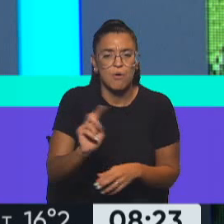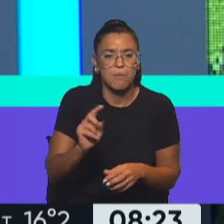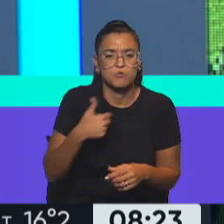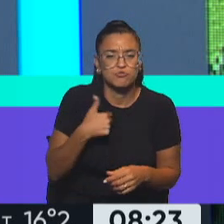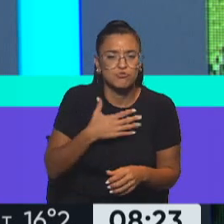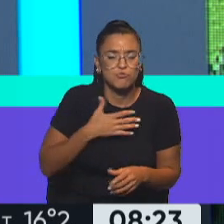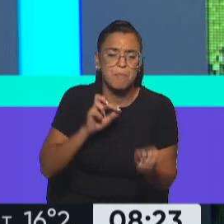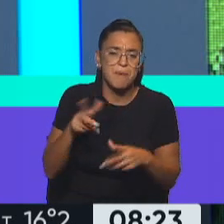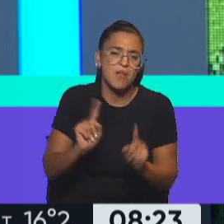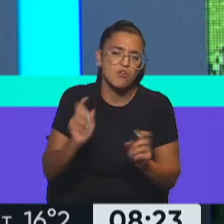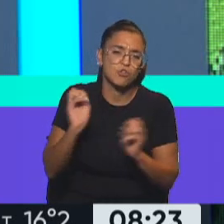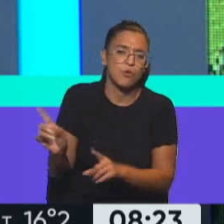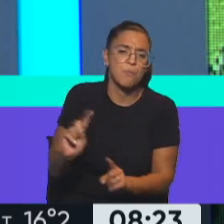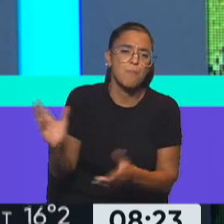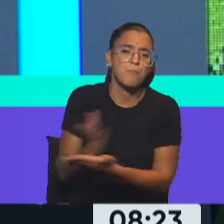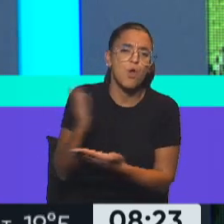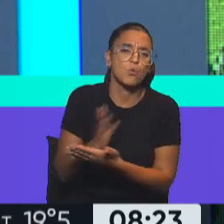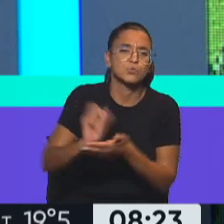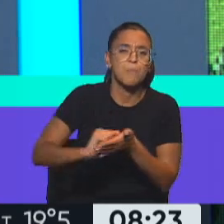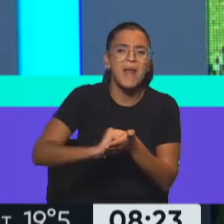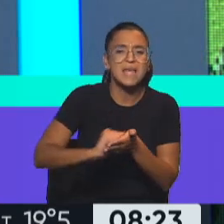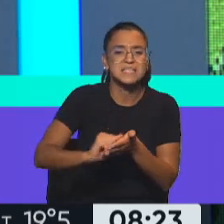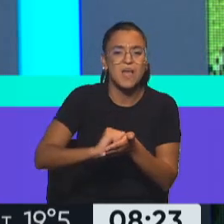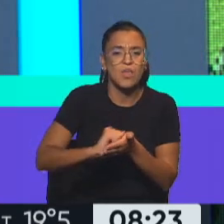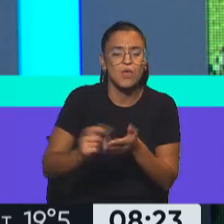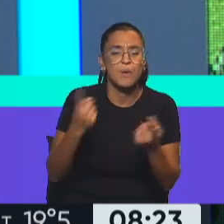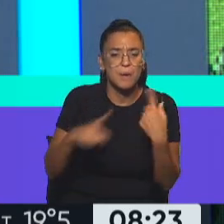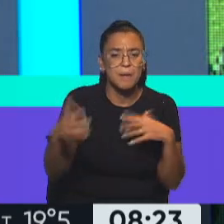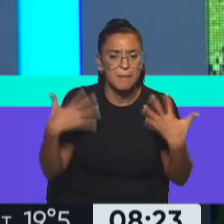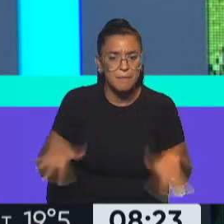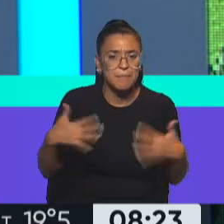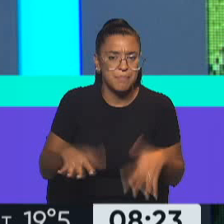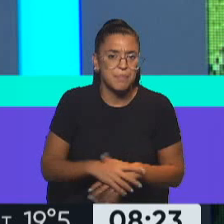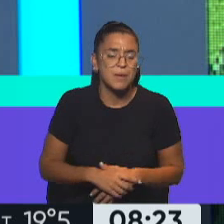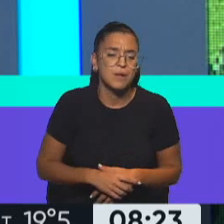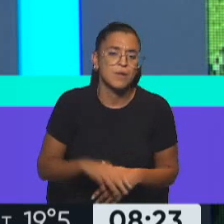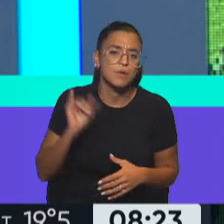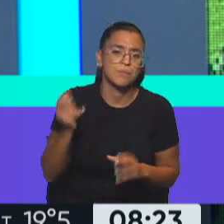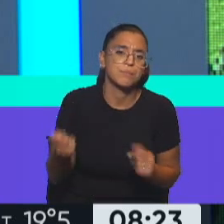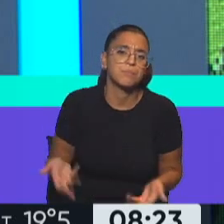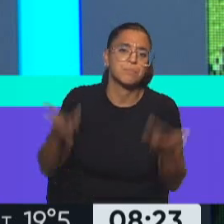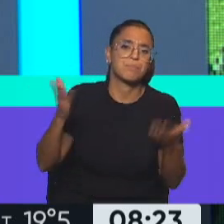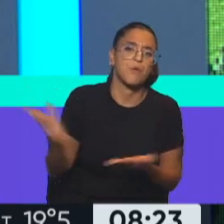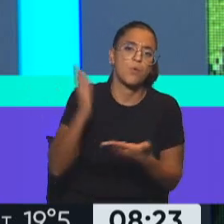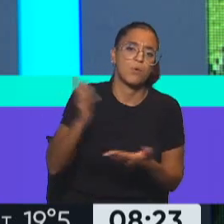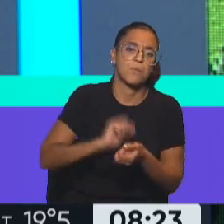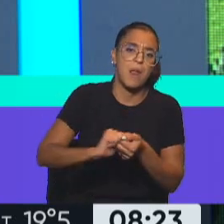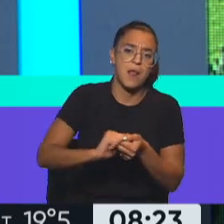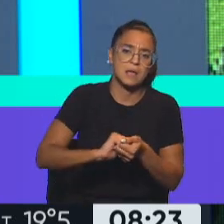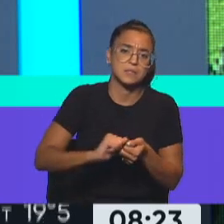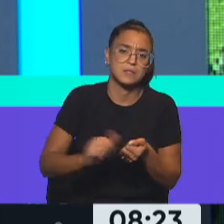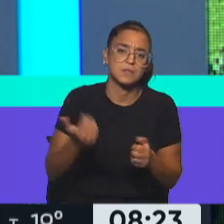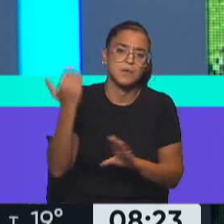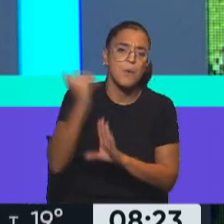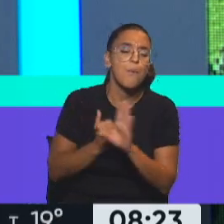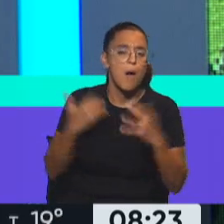yo en mi caso no se tira porque tenemos producción de pan rallado, pero está bastante elevada la producción de pan rallado.